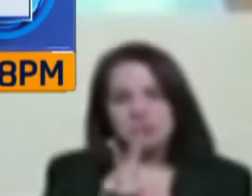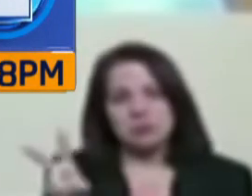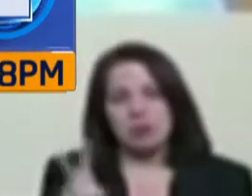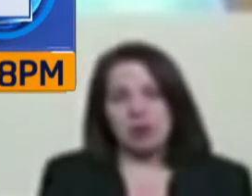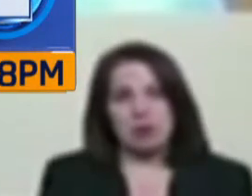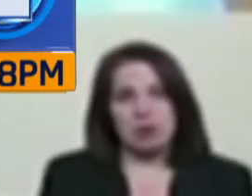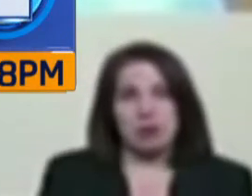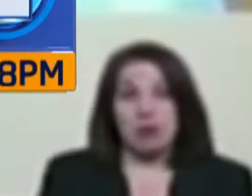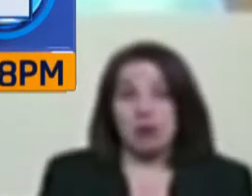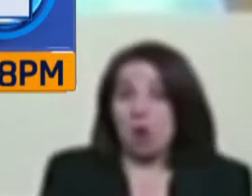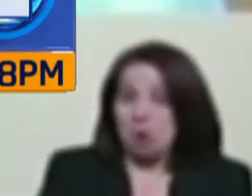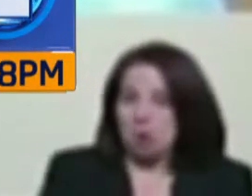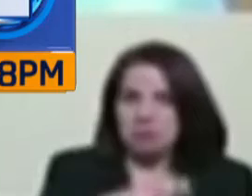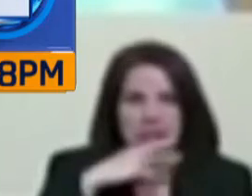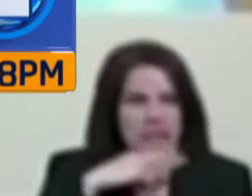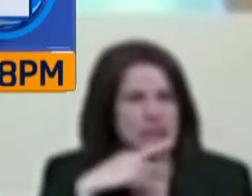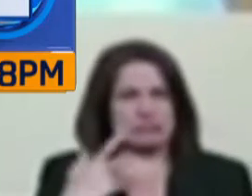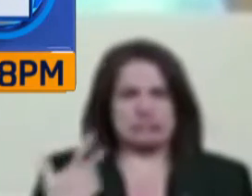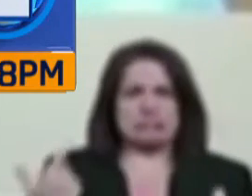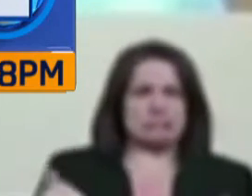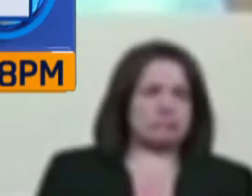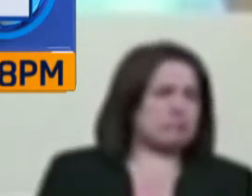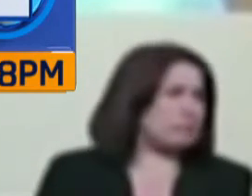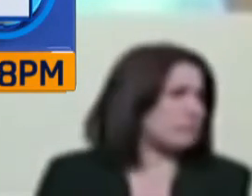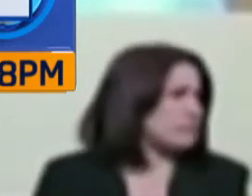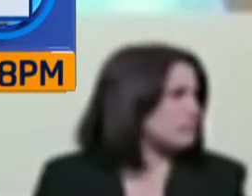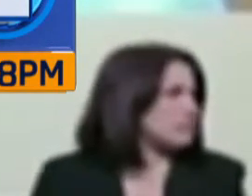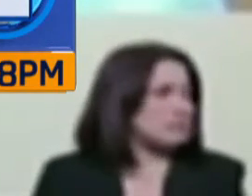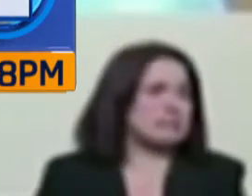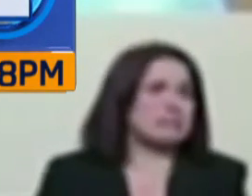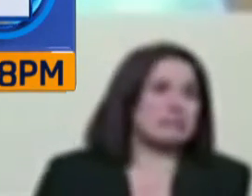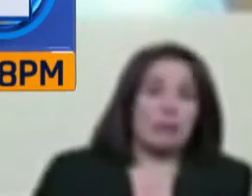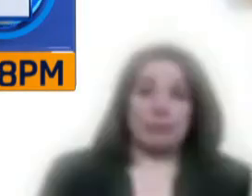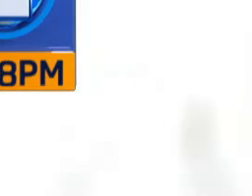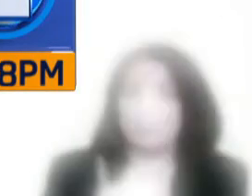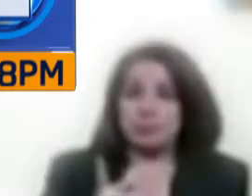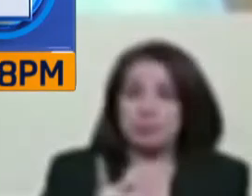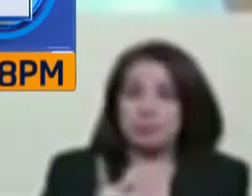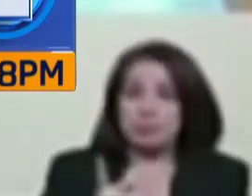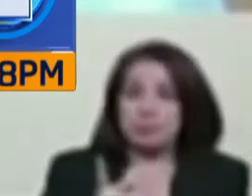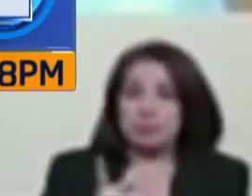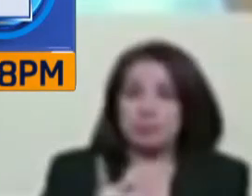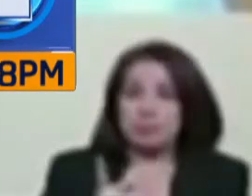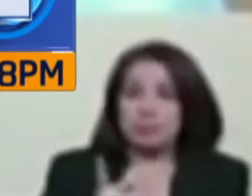Hoy las declaraciones son ruines de dos personas que se reúnen.